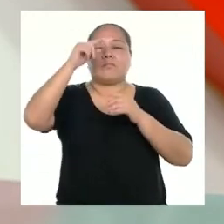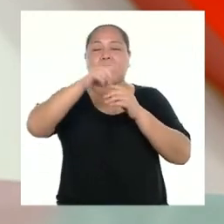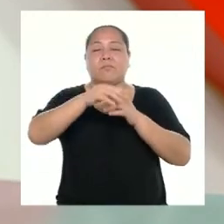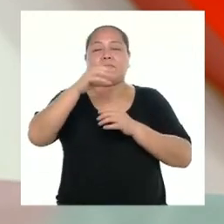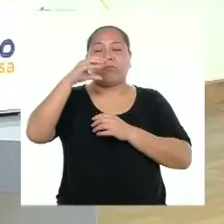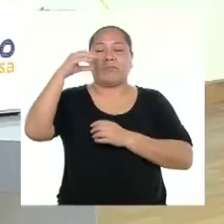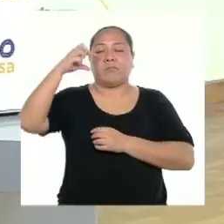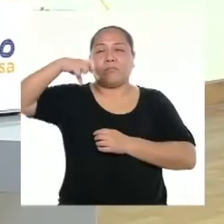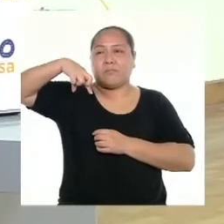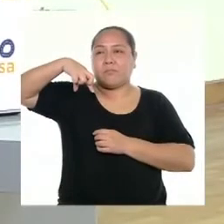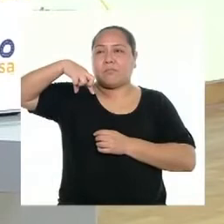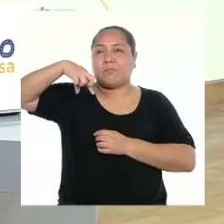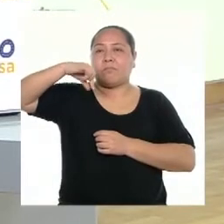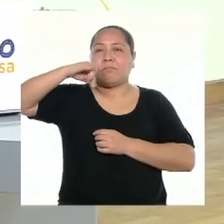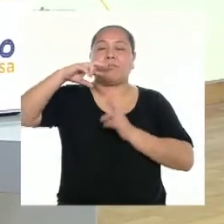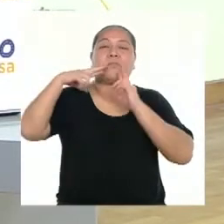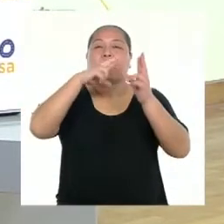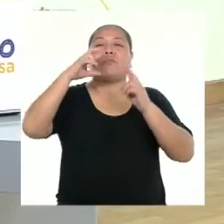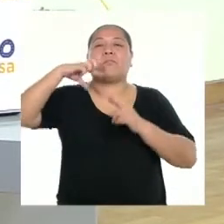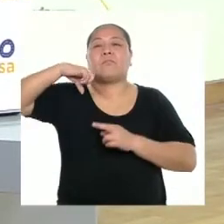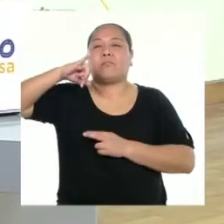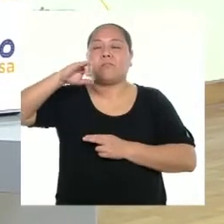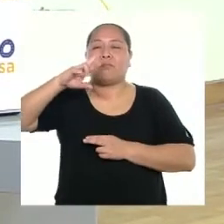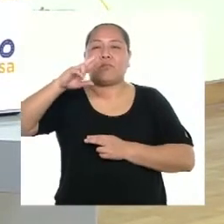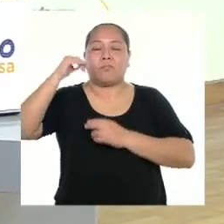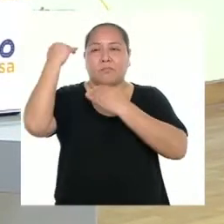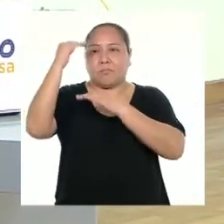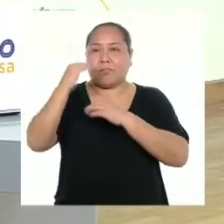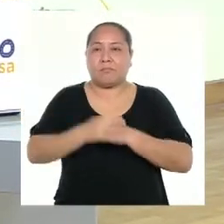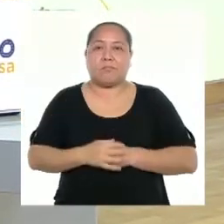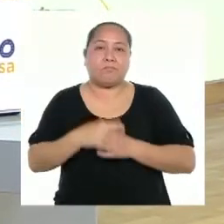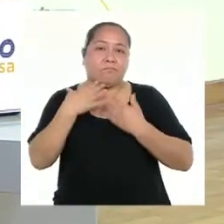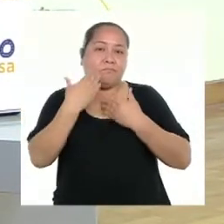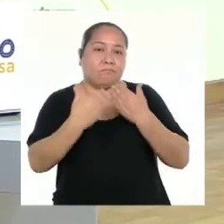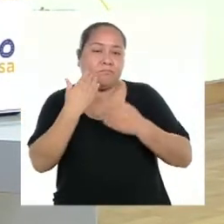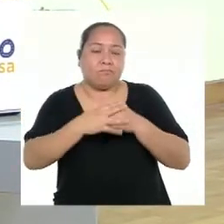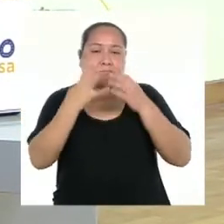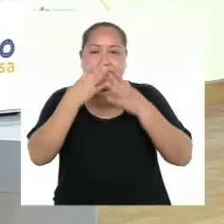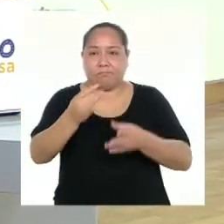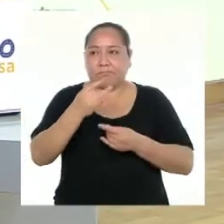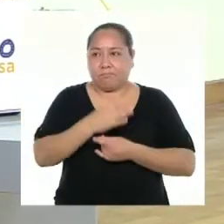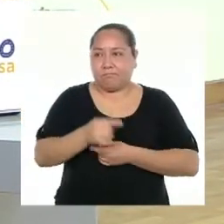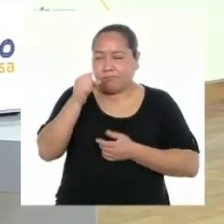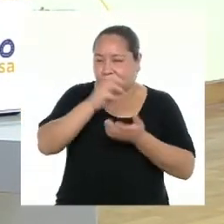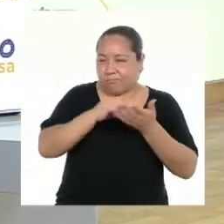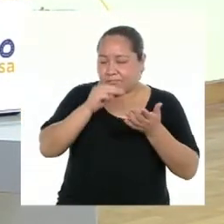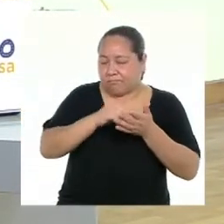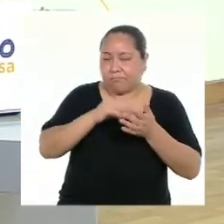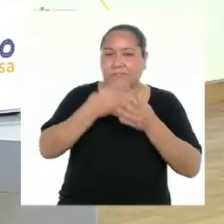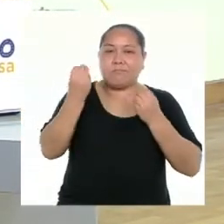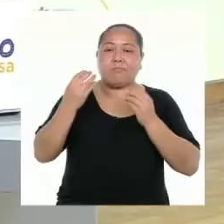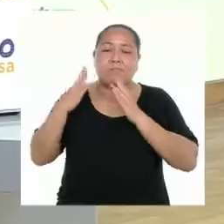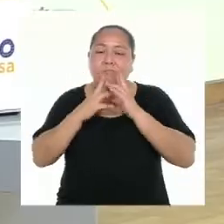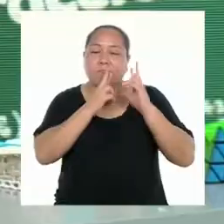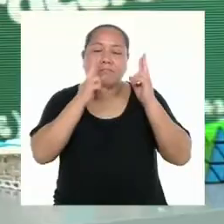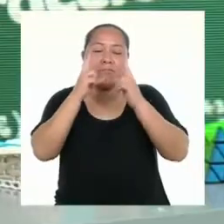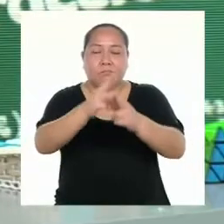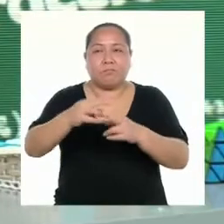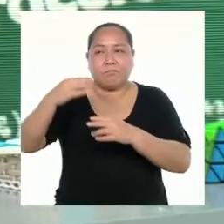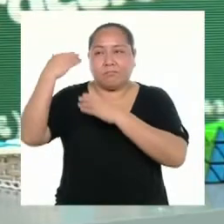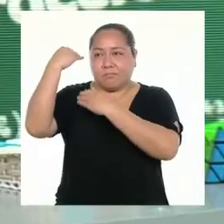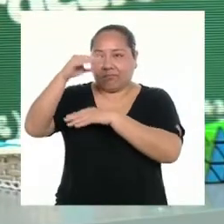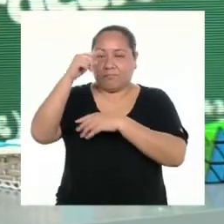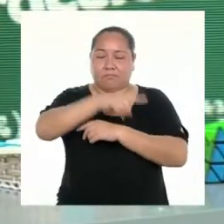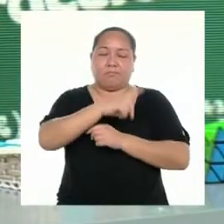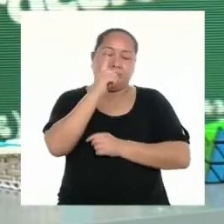río Piura. El procedimiento ha sido interesante, en especial porque la superficie de la cuenca del río Piura es irregular.